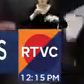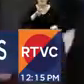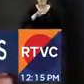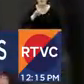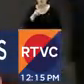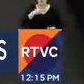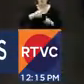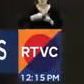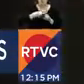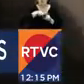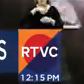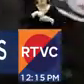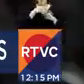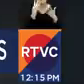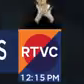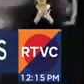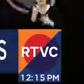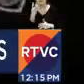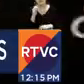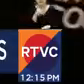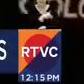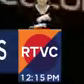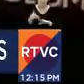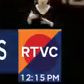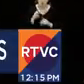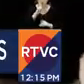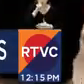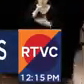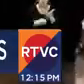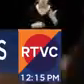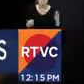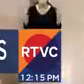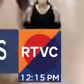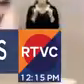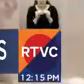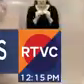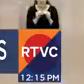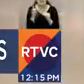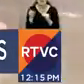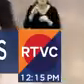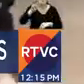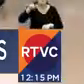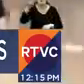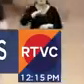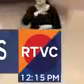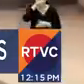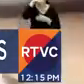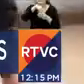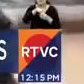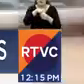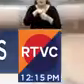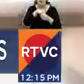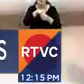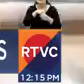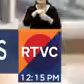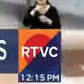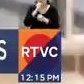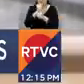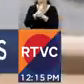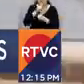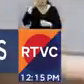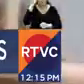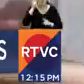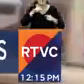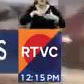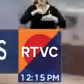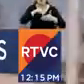de prisión, más de 30 millones de multa, inhabilidad para ejercer cargos públicos y contratar con el Estado por 54 meses. Y